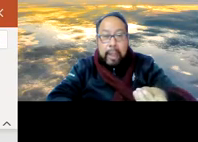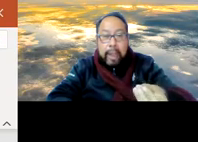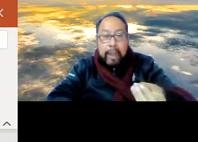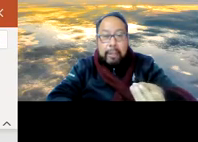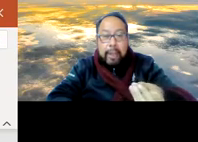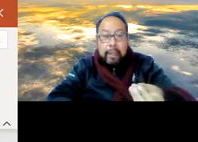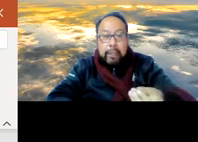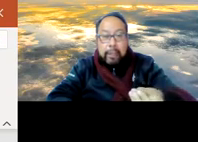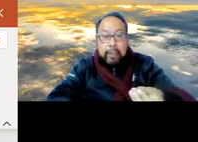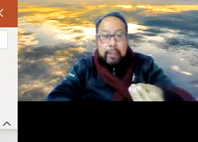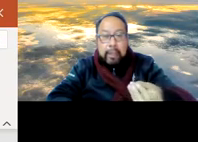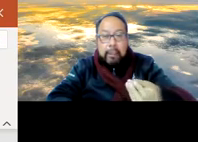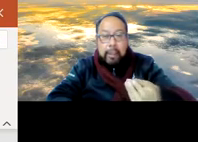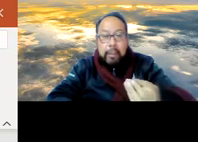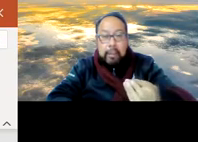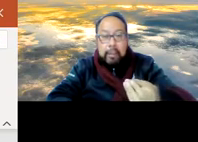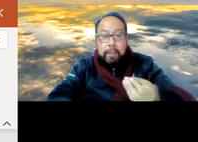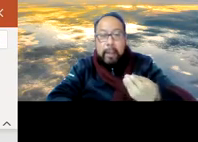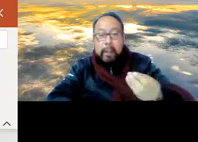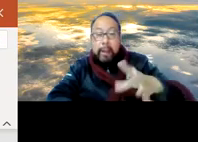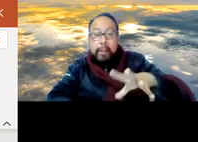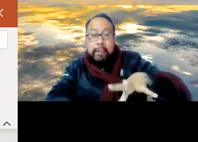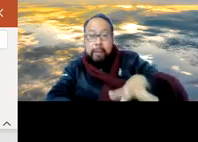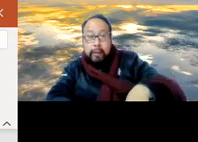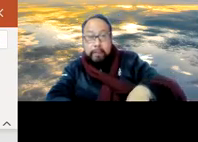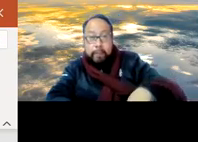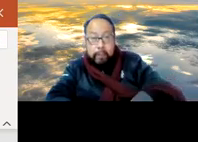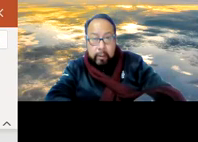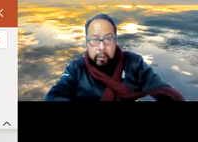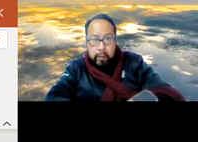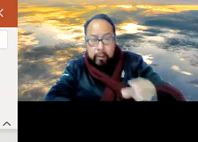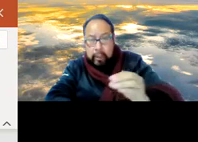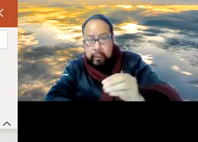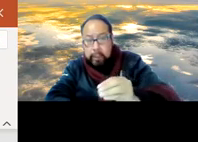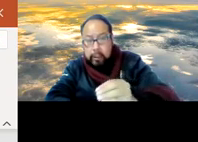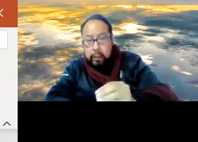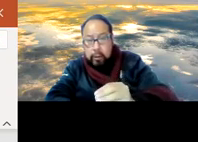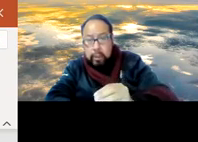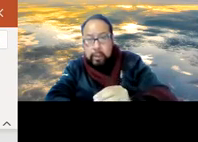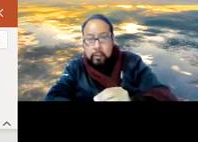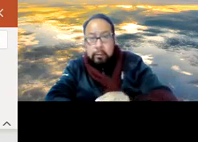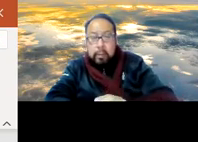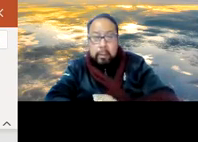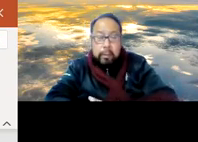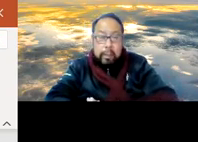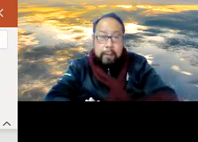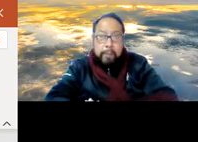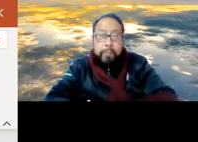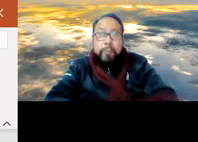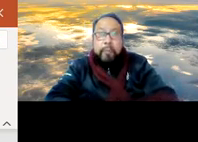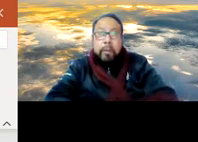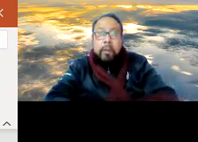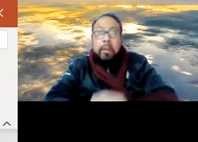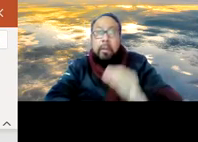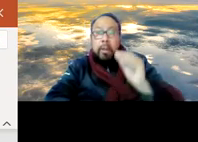función a las características que el sistema que van a describir. Y a quién van otra vez.